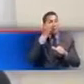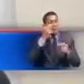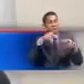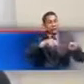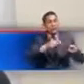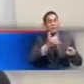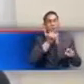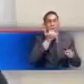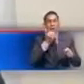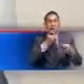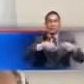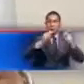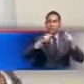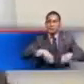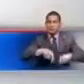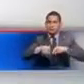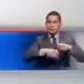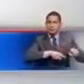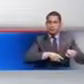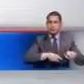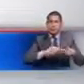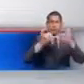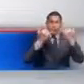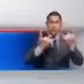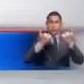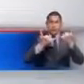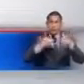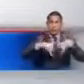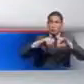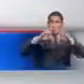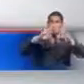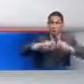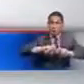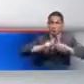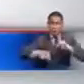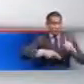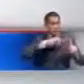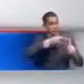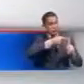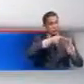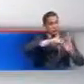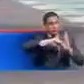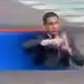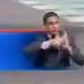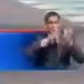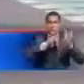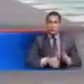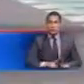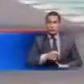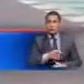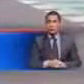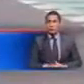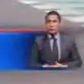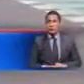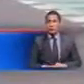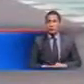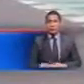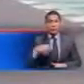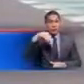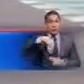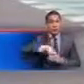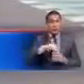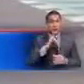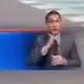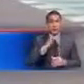nueva verificación preliminar a la auditoría interna para que se revise este procedimiento. Mientras tanto, en los Estados Unidos,